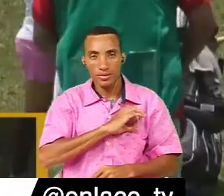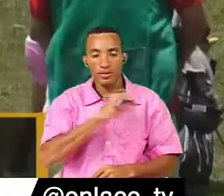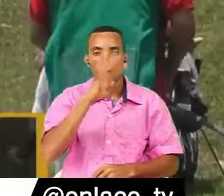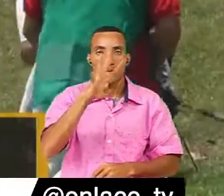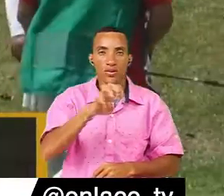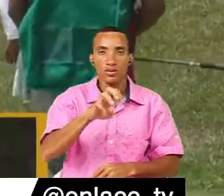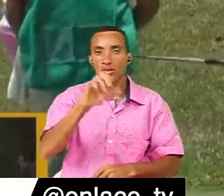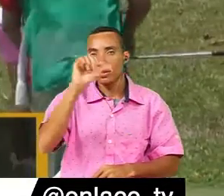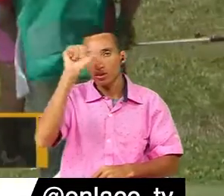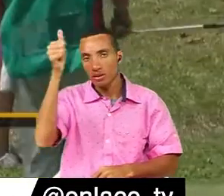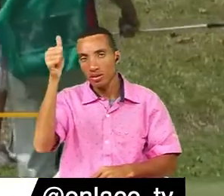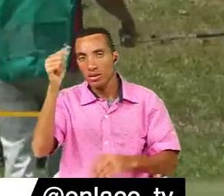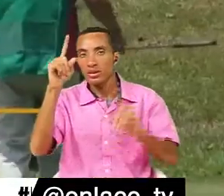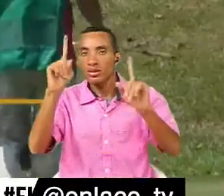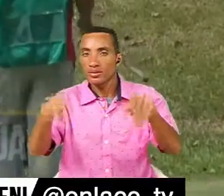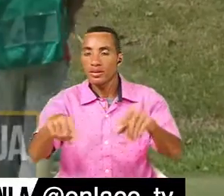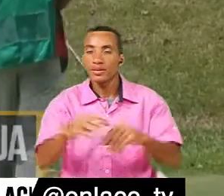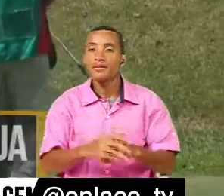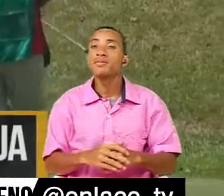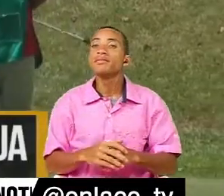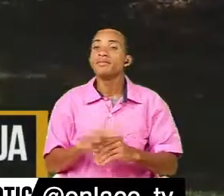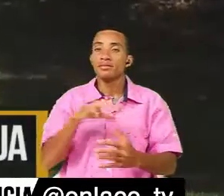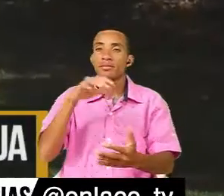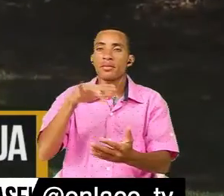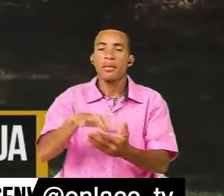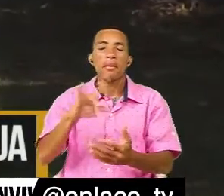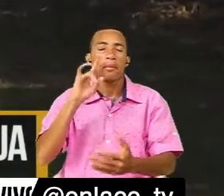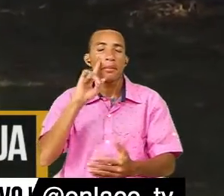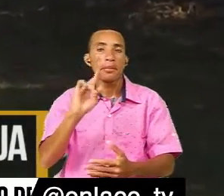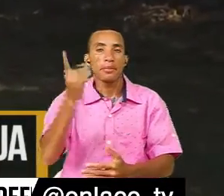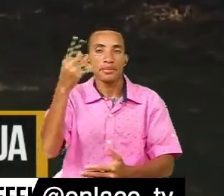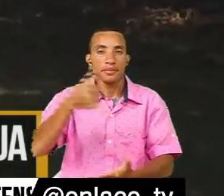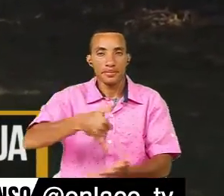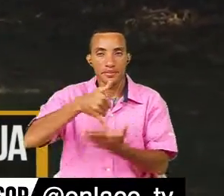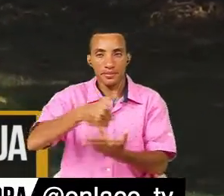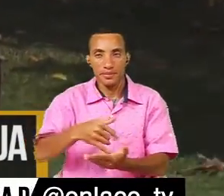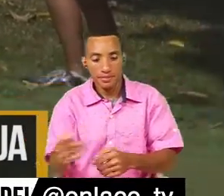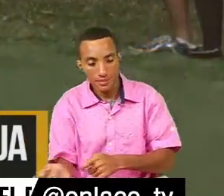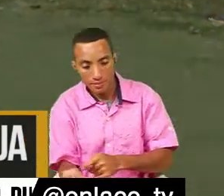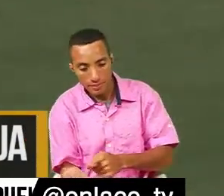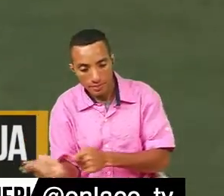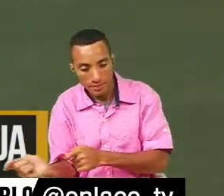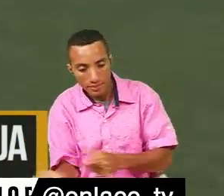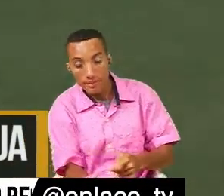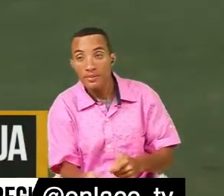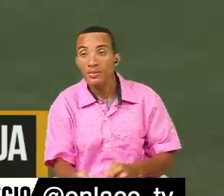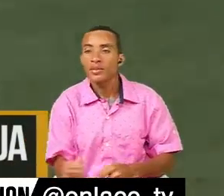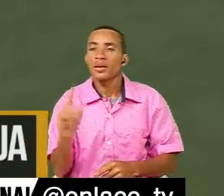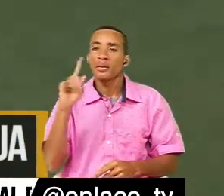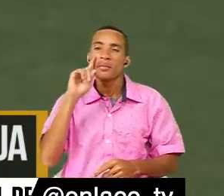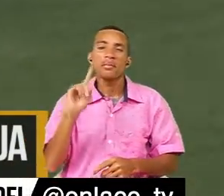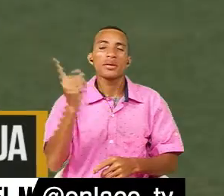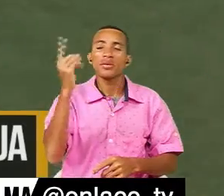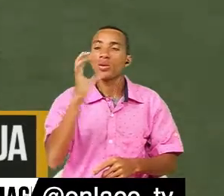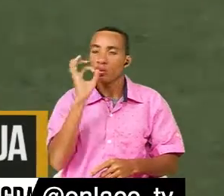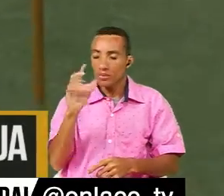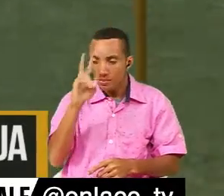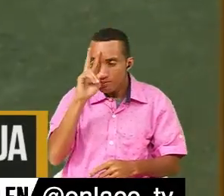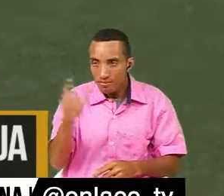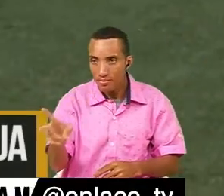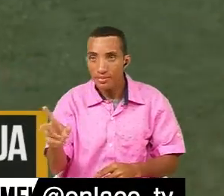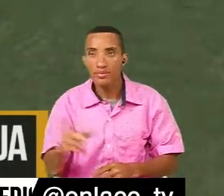Puerto Petrolero será la sede de la primera Copa de Golf en homenaje a José Cuadros, reconocido deportista y uno de los pioneros de esta disciplina en la